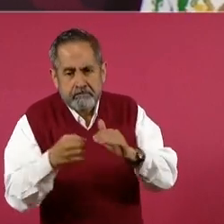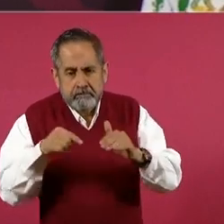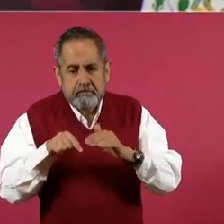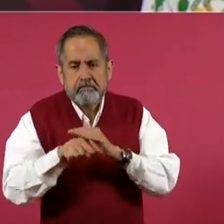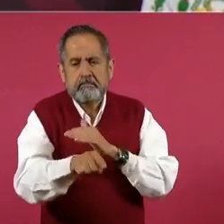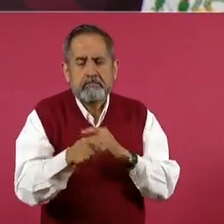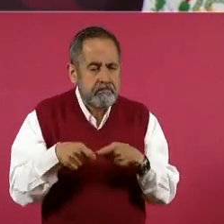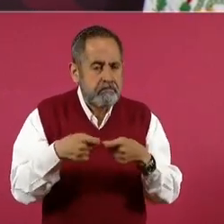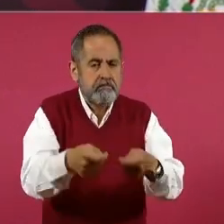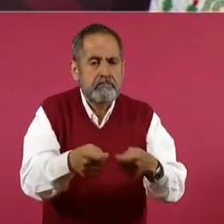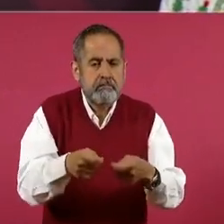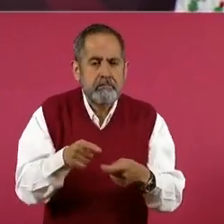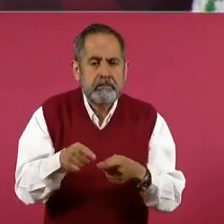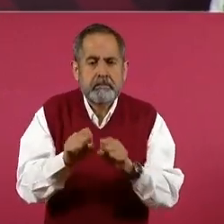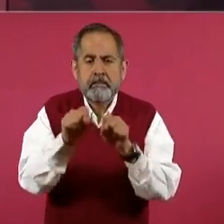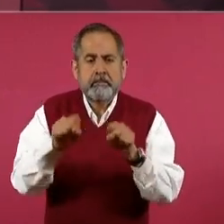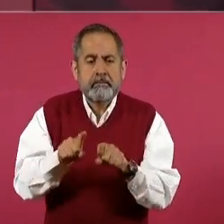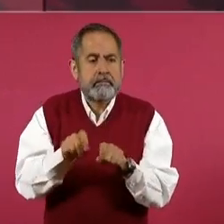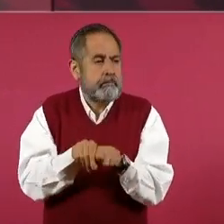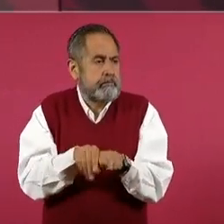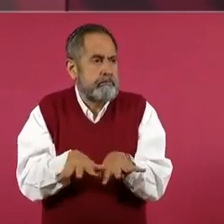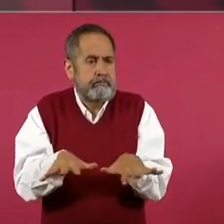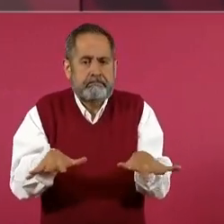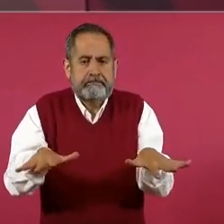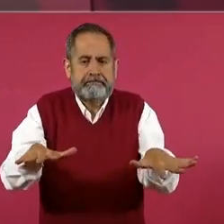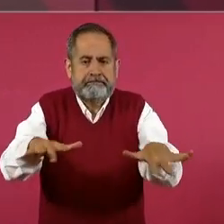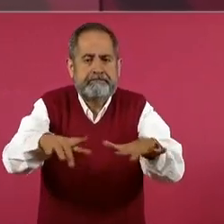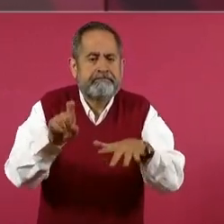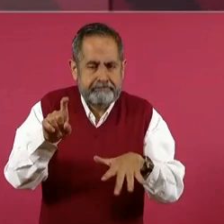el sistema de riego